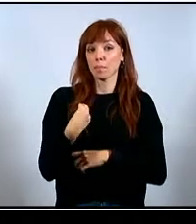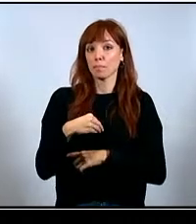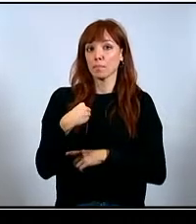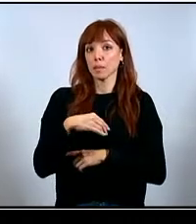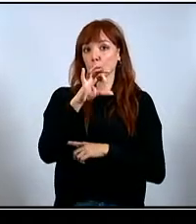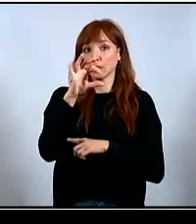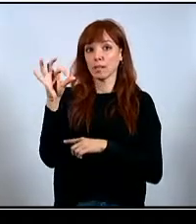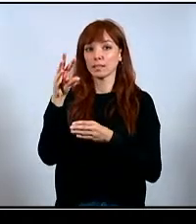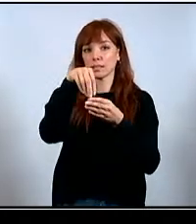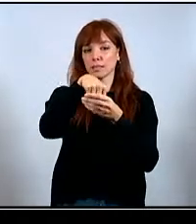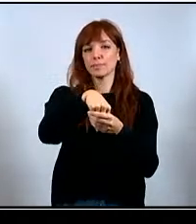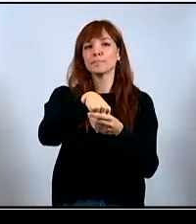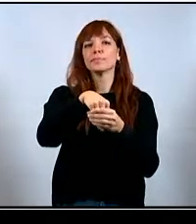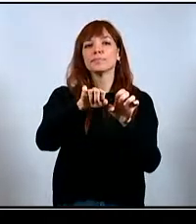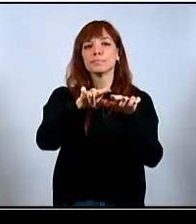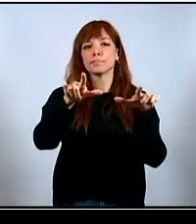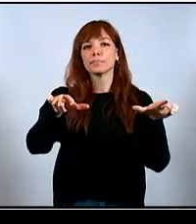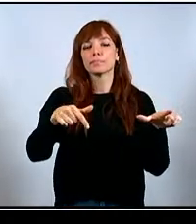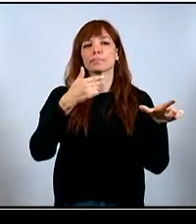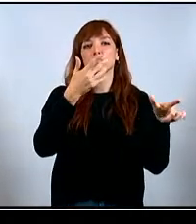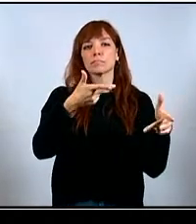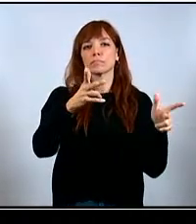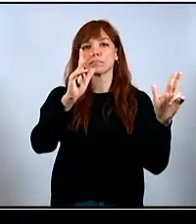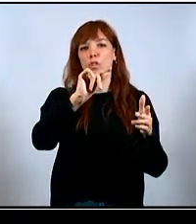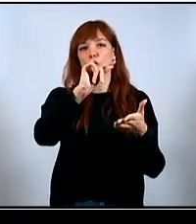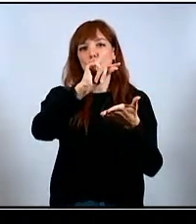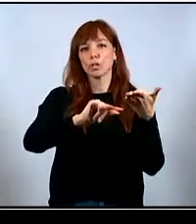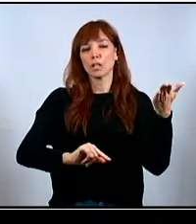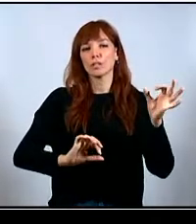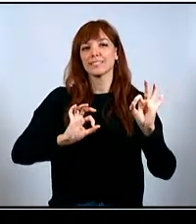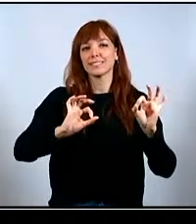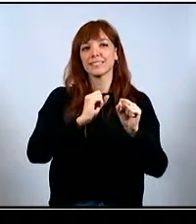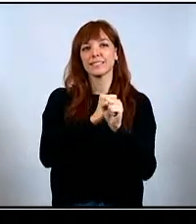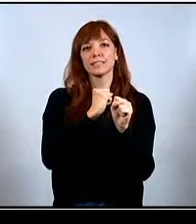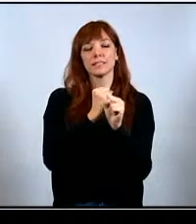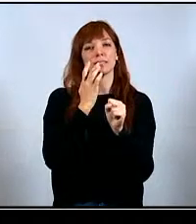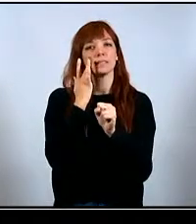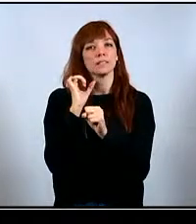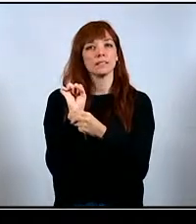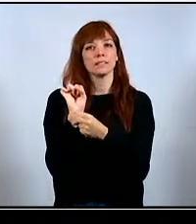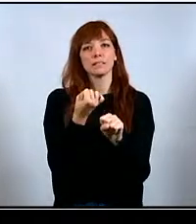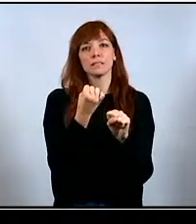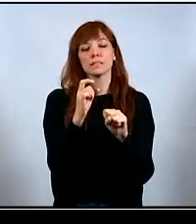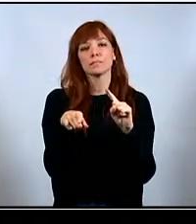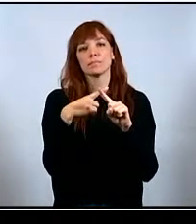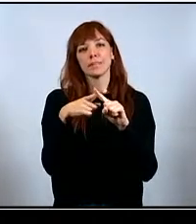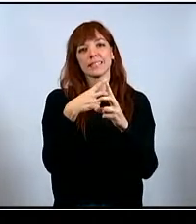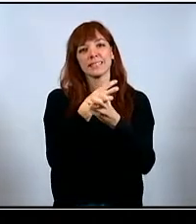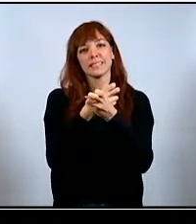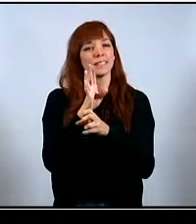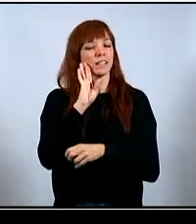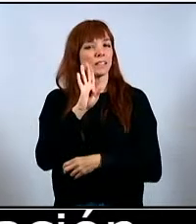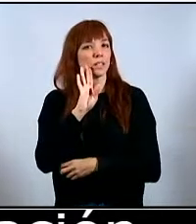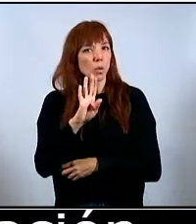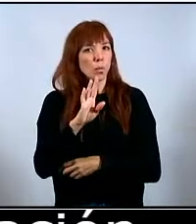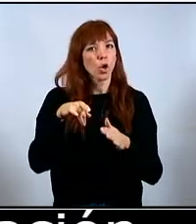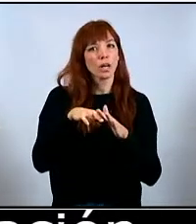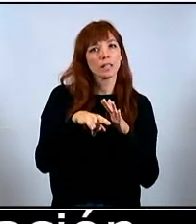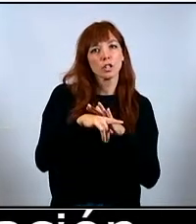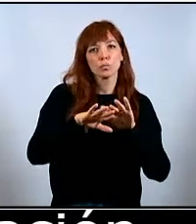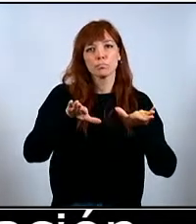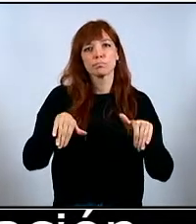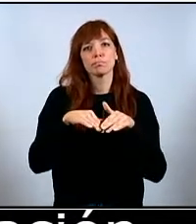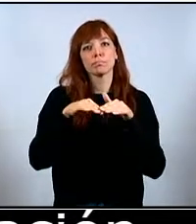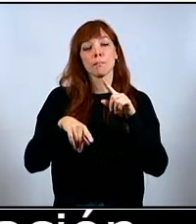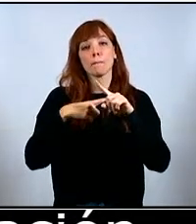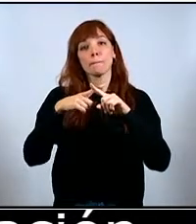SEX, hemos autorizado la contratación de los trabajos de limpieza, gestión de residuos y otros servicios complementarios en el área de